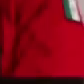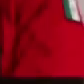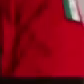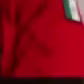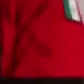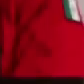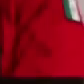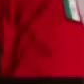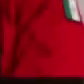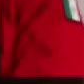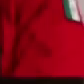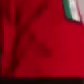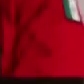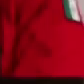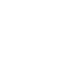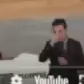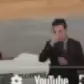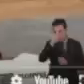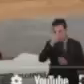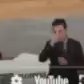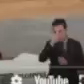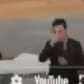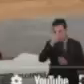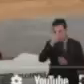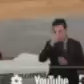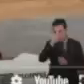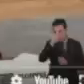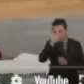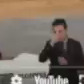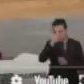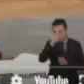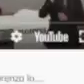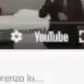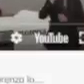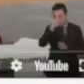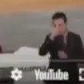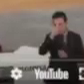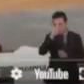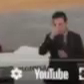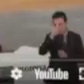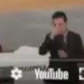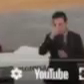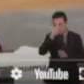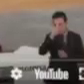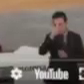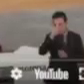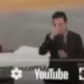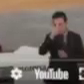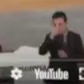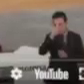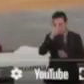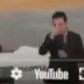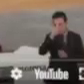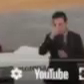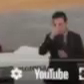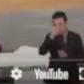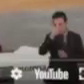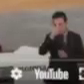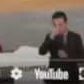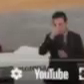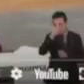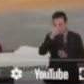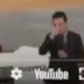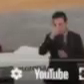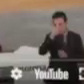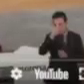pues correspondientes, y lo que se está buscando es justicia. Y pues ante esto, obviamente, otros están haciendo que la Virgen les